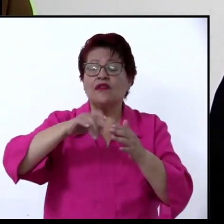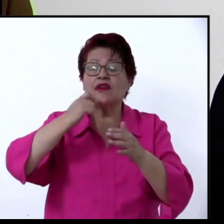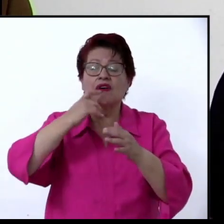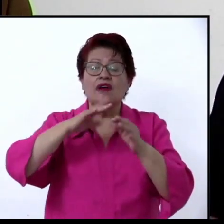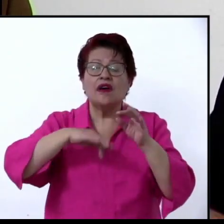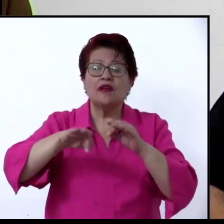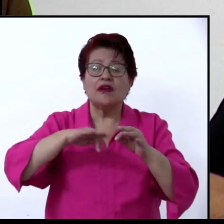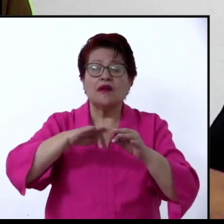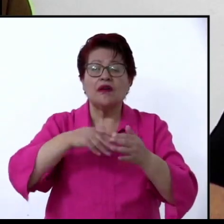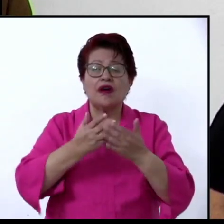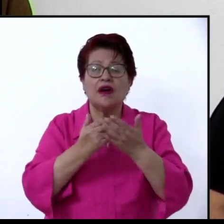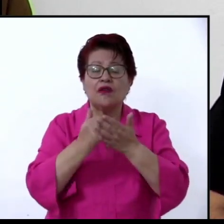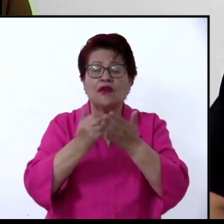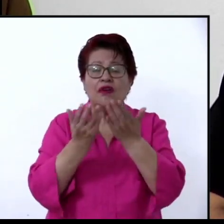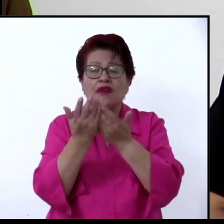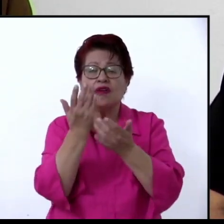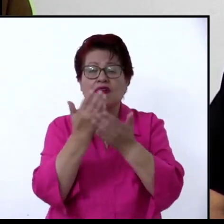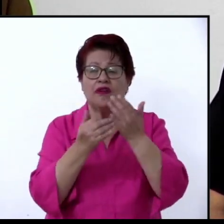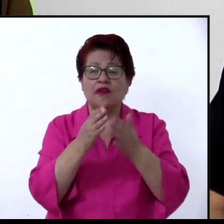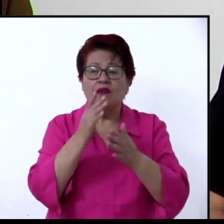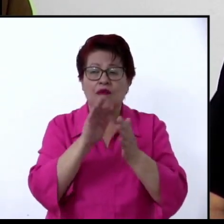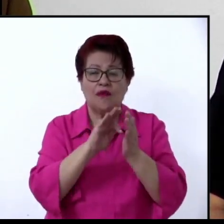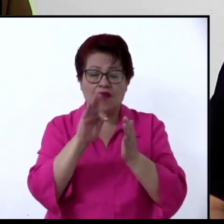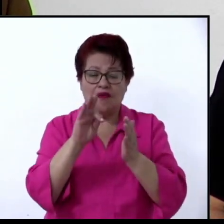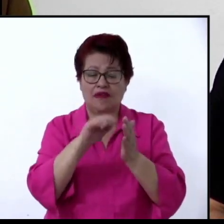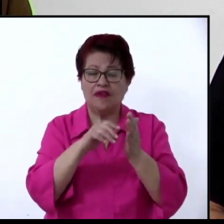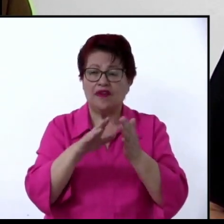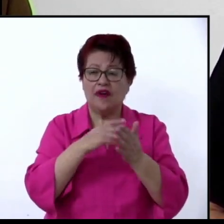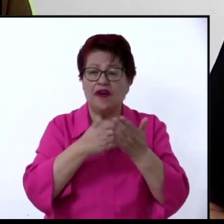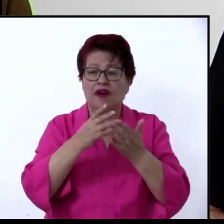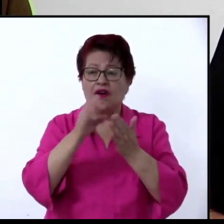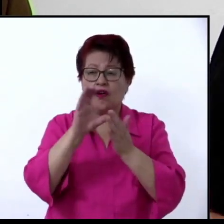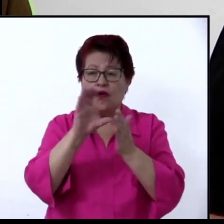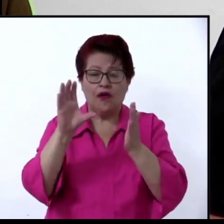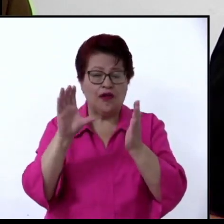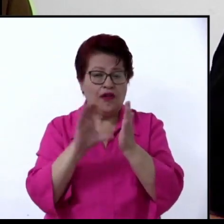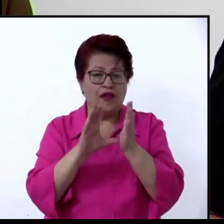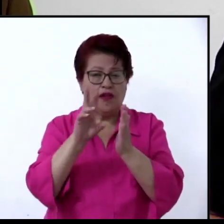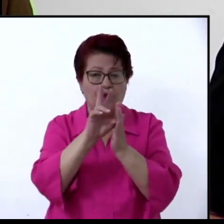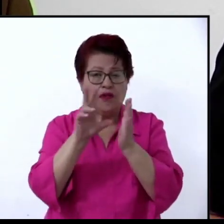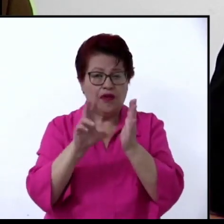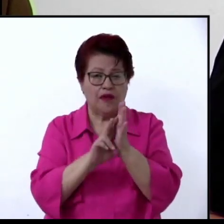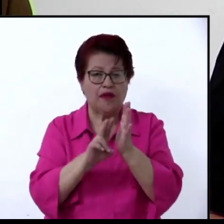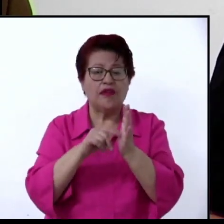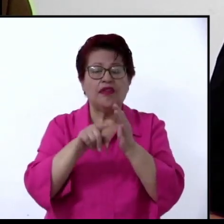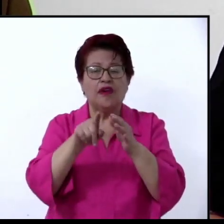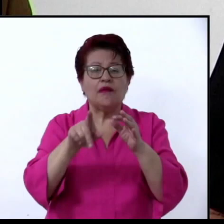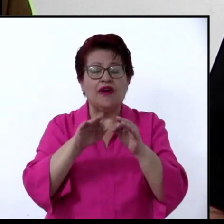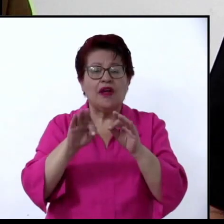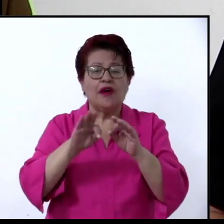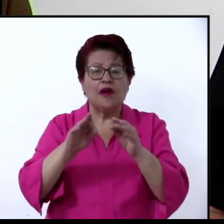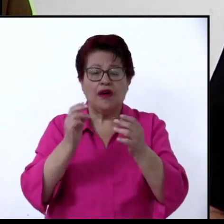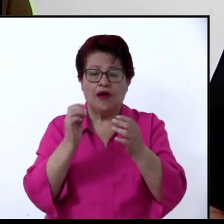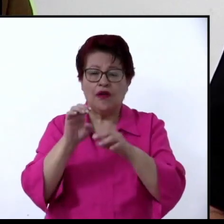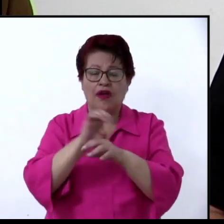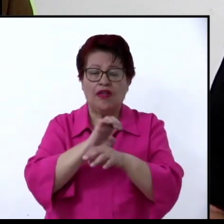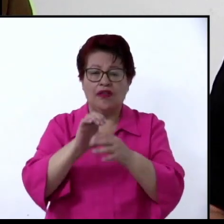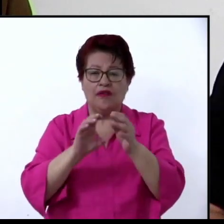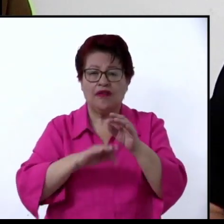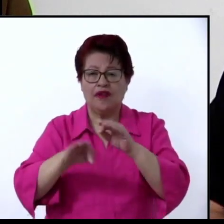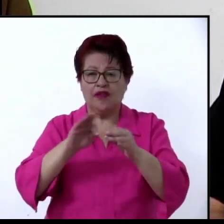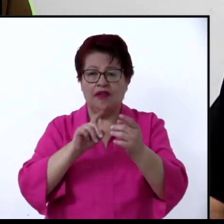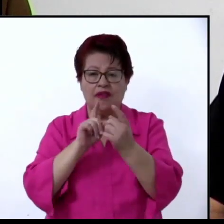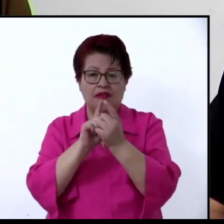empleo, ayudarles a generar una ficha curricular, a tener herramientas para presentarse a una entrevista de trabajo, a tener también